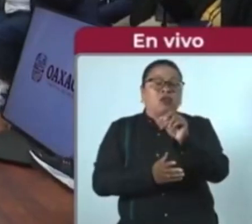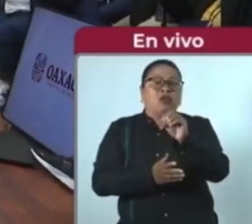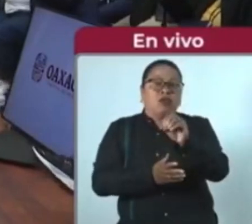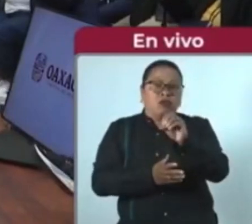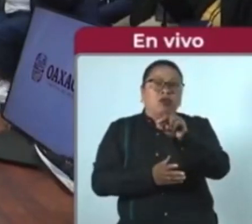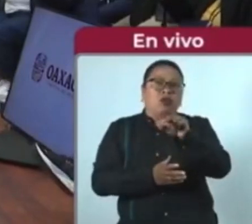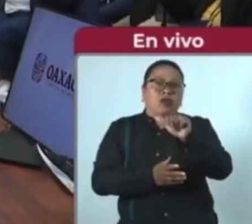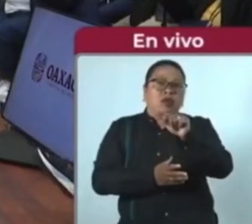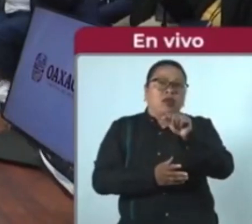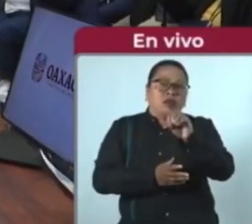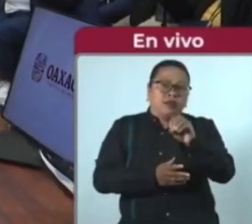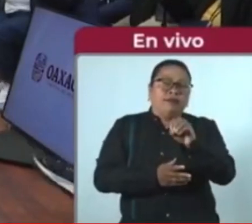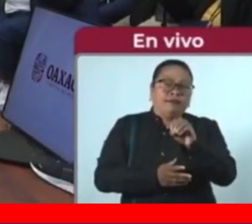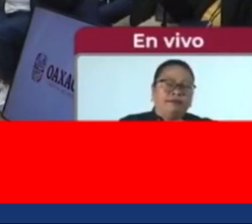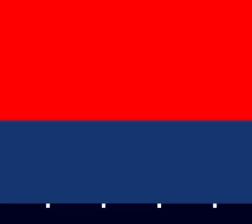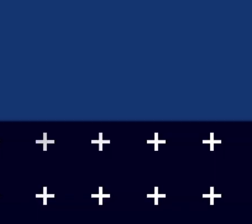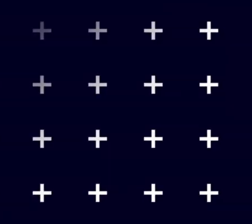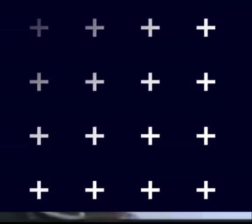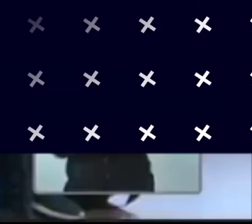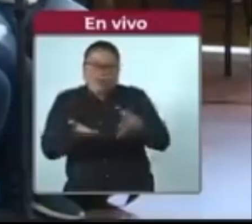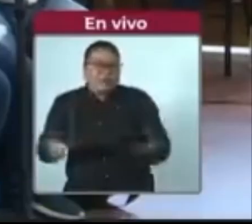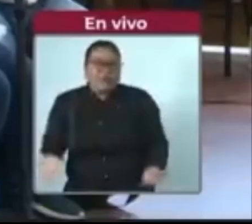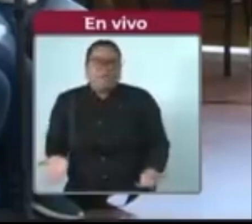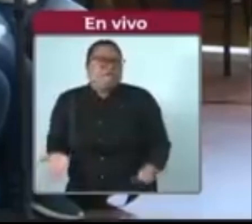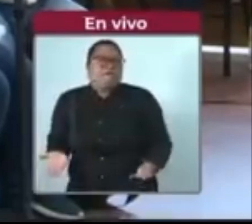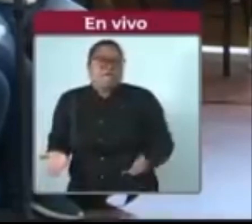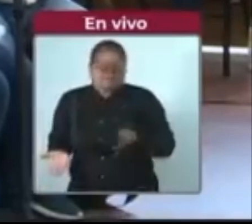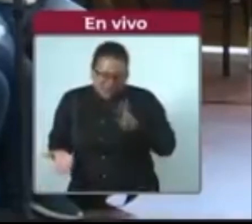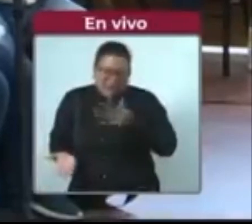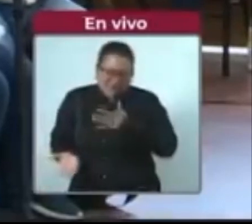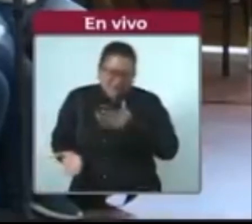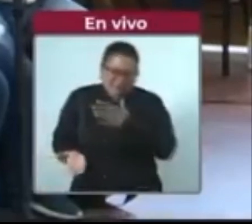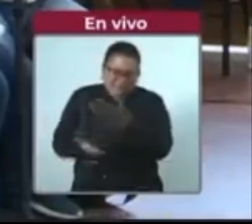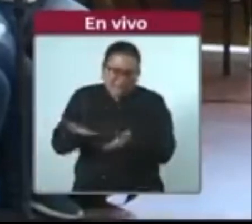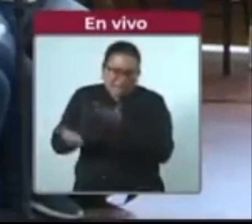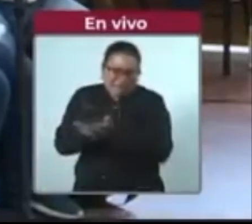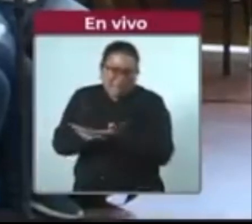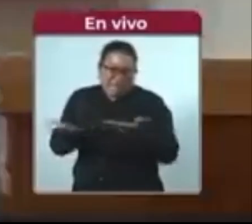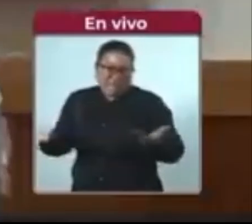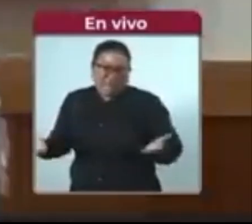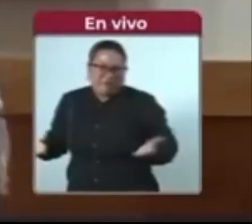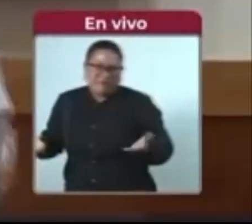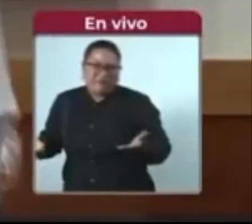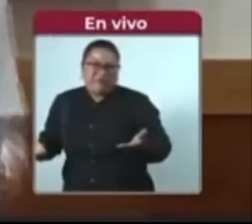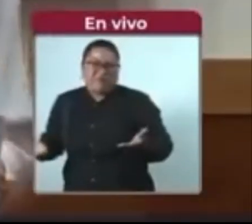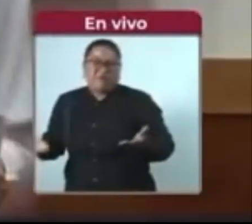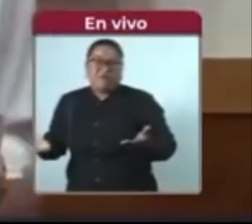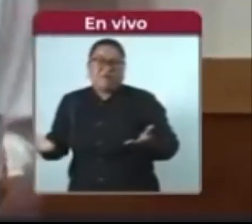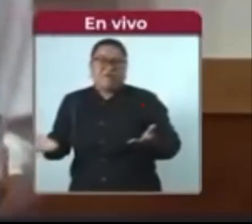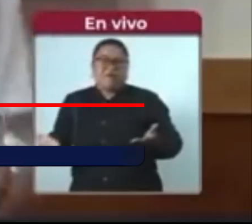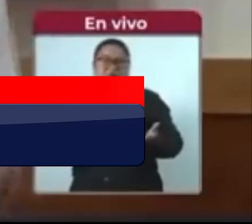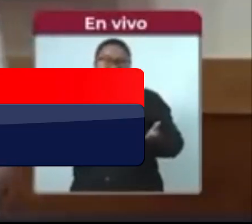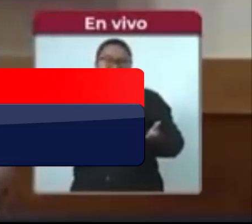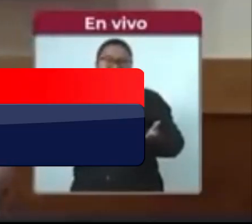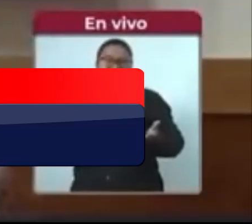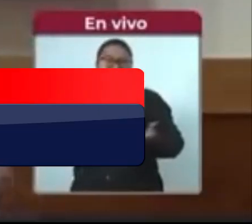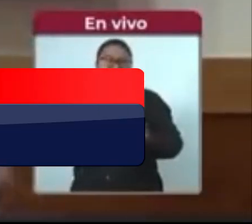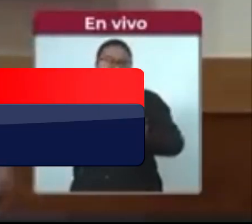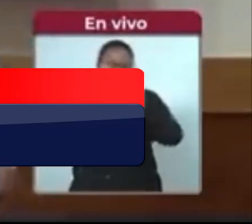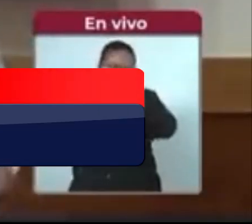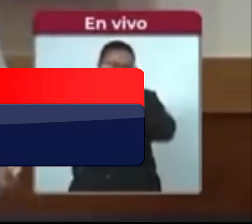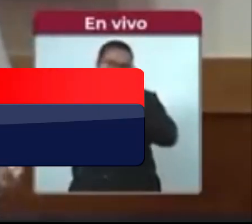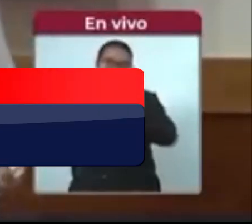de Oaxaca Salomón jarac Cruz dijo lo voy a solicitar para que el se